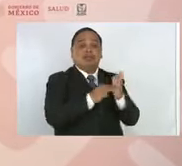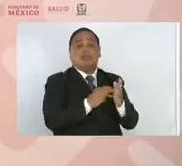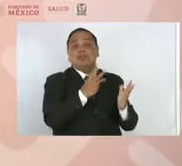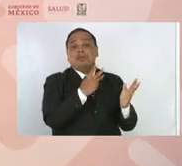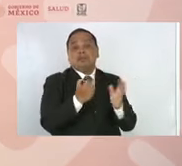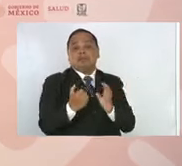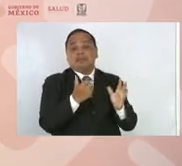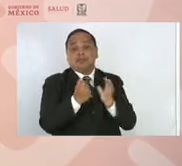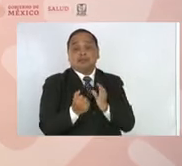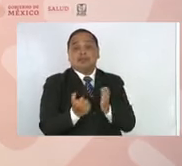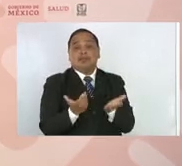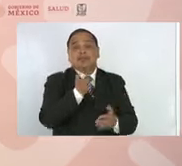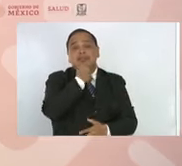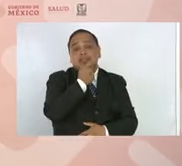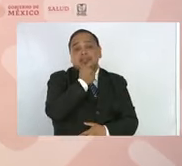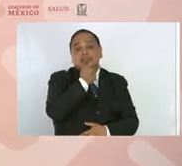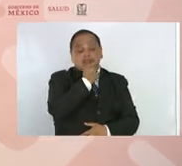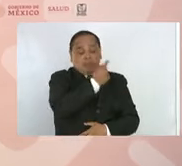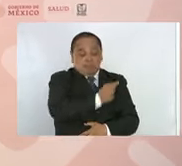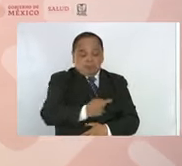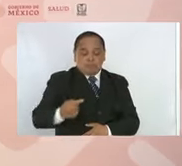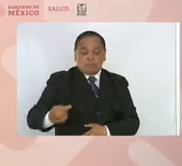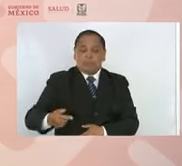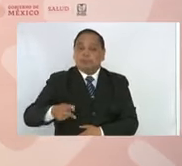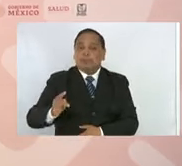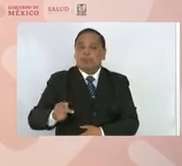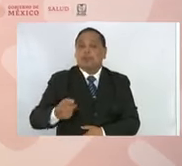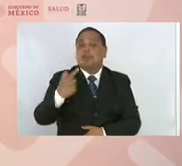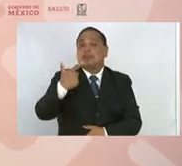33.361 son pediátricos. Se han practicado